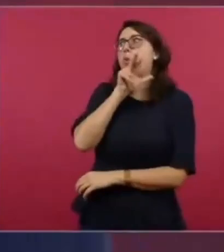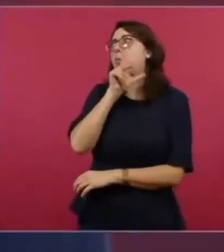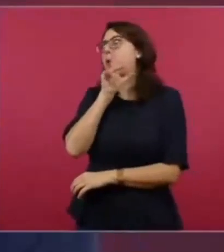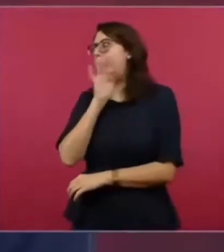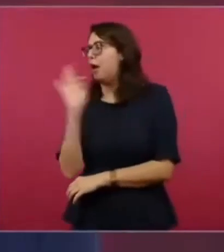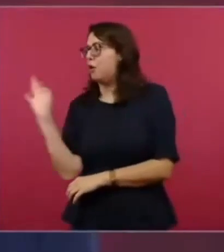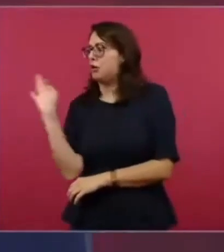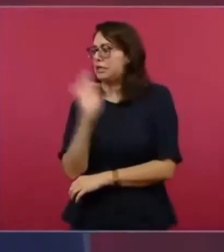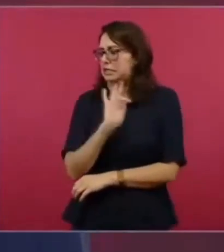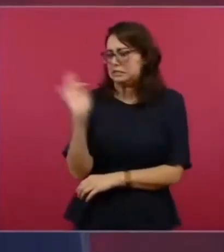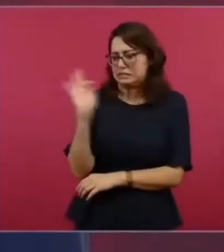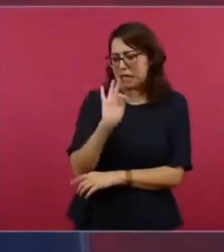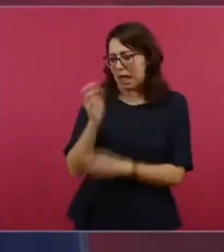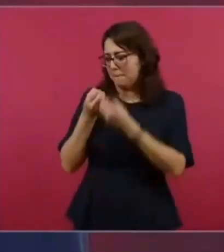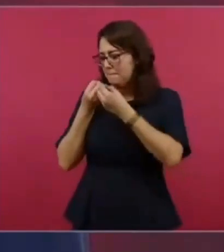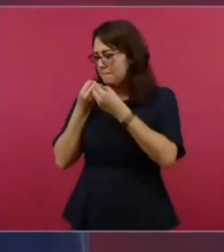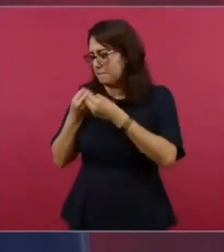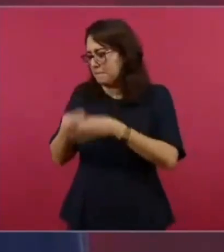de que somos